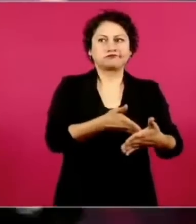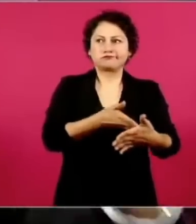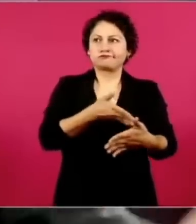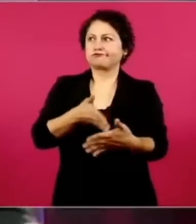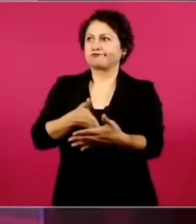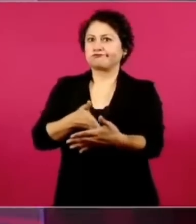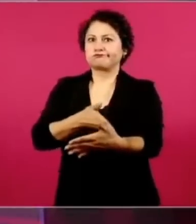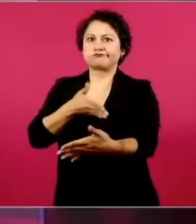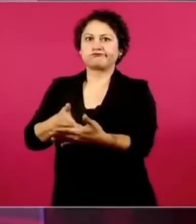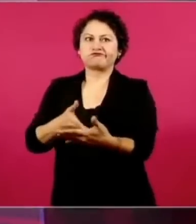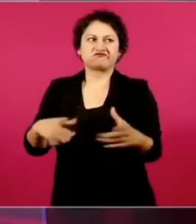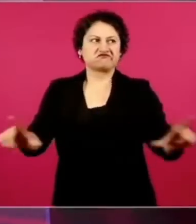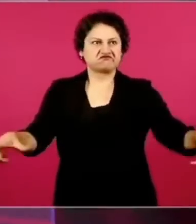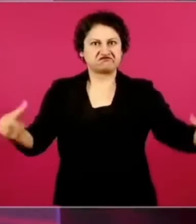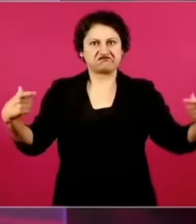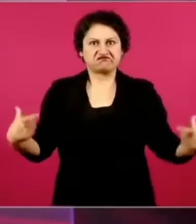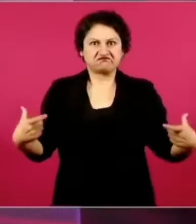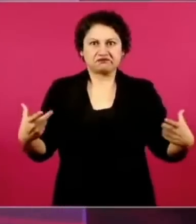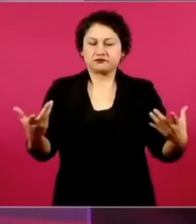Imagínense,